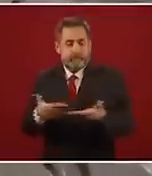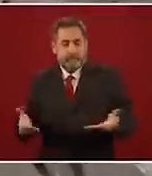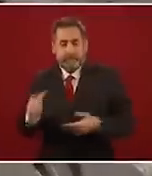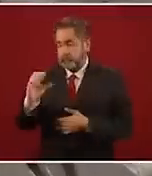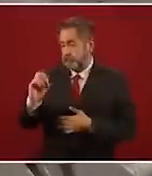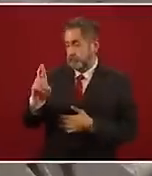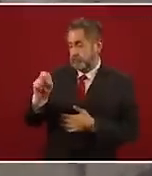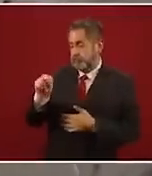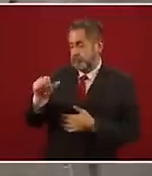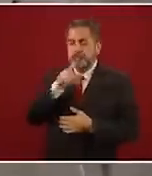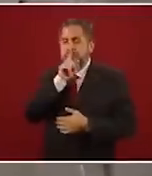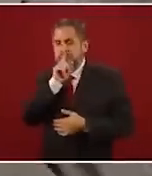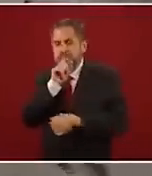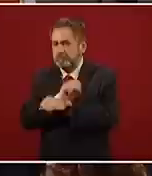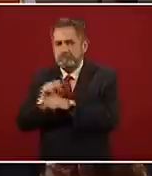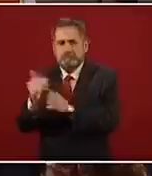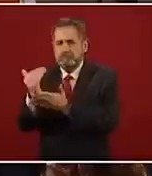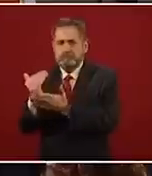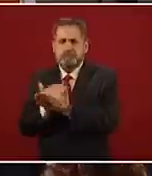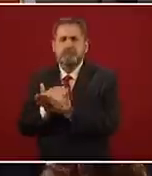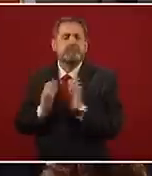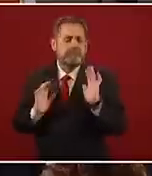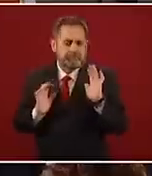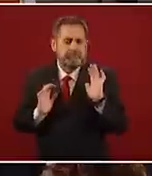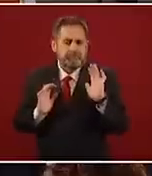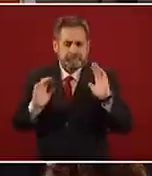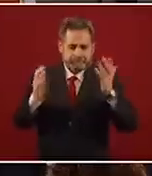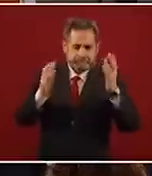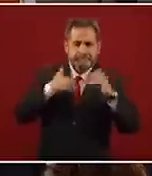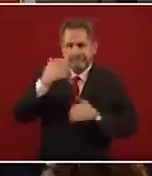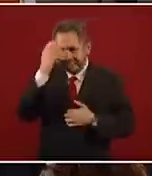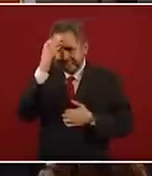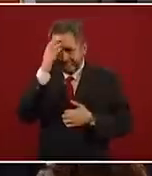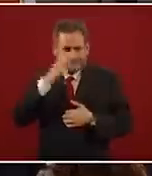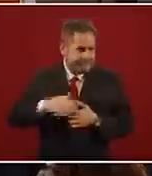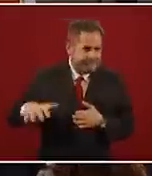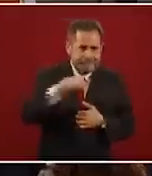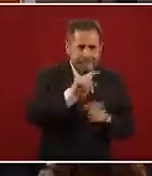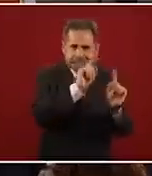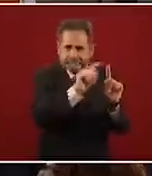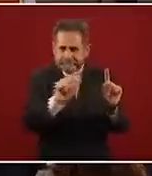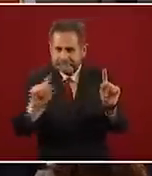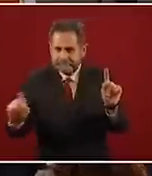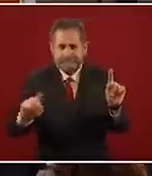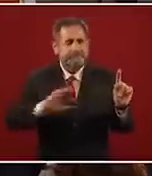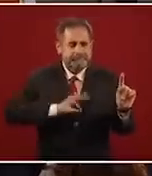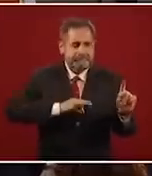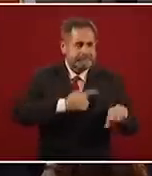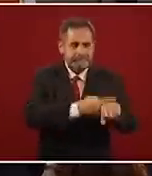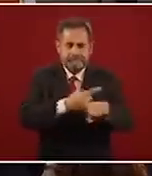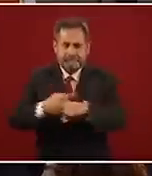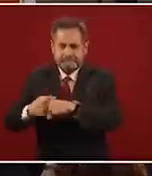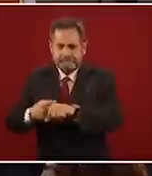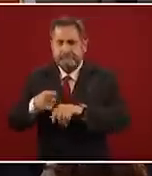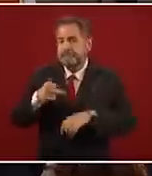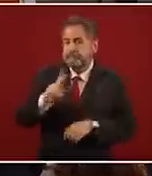baja. Tomar en cuenta que esto es comparado con los que se conocen infectados porque tienen enfermedad, pero hay un conjunto